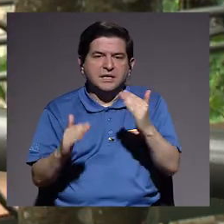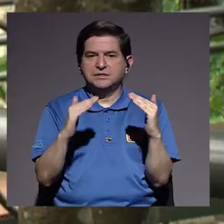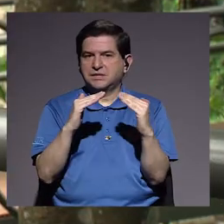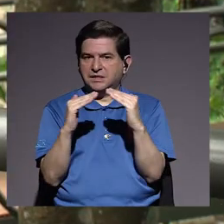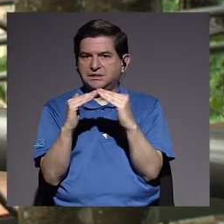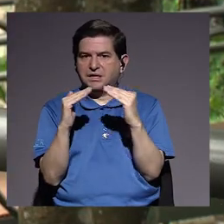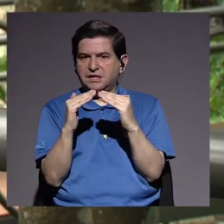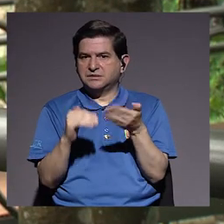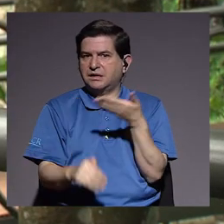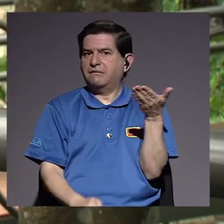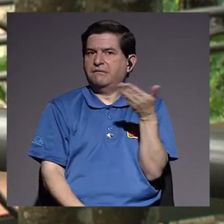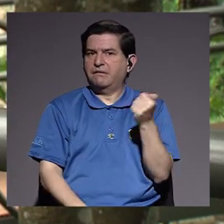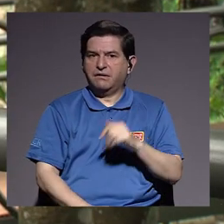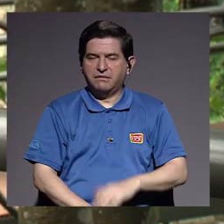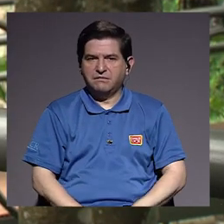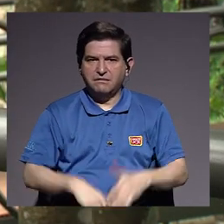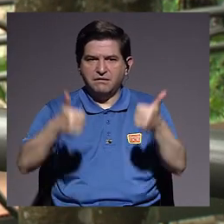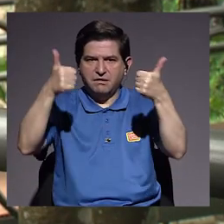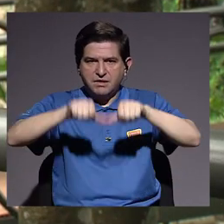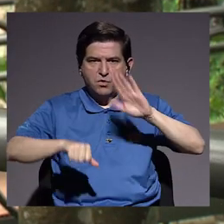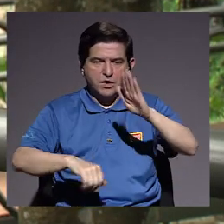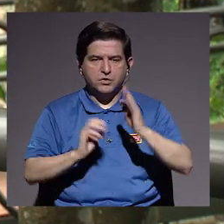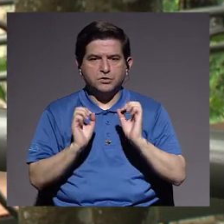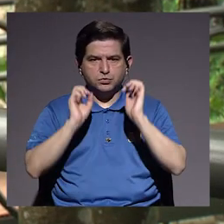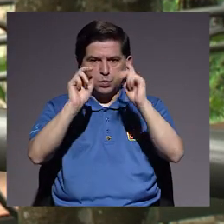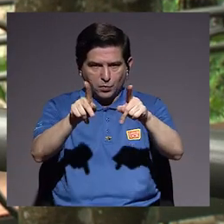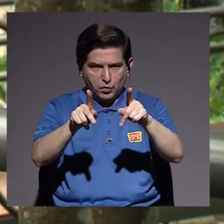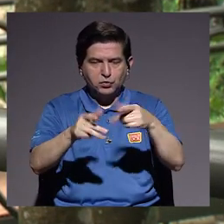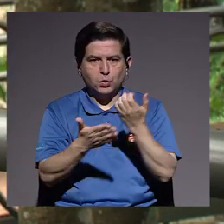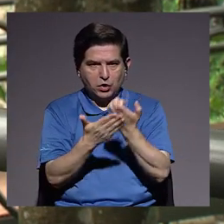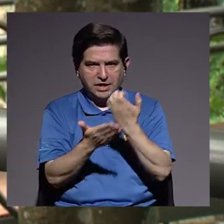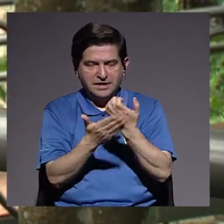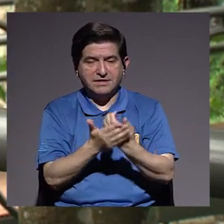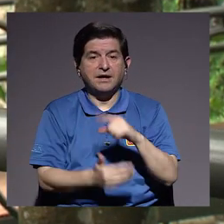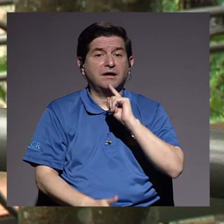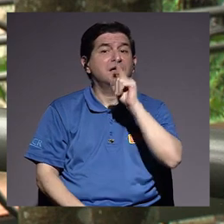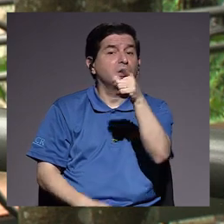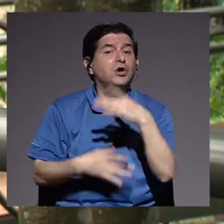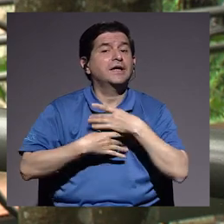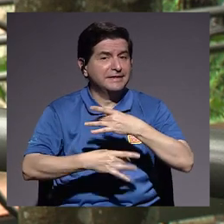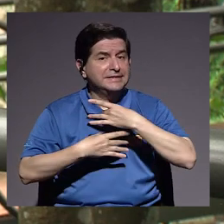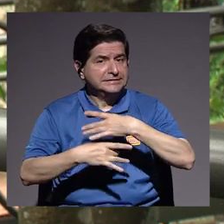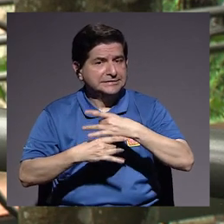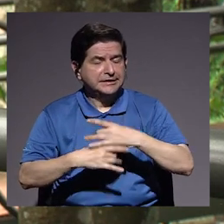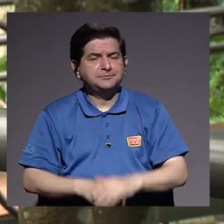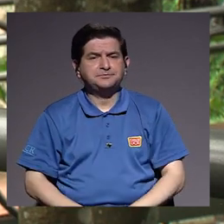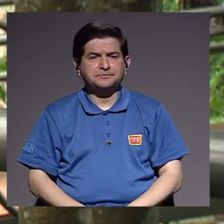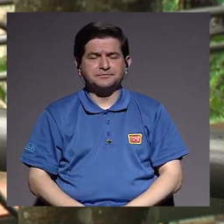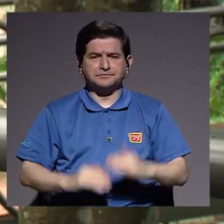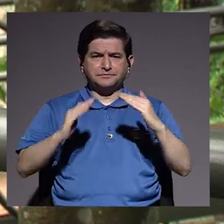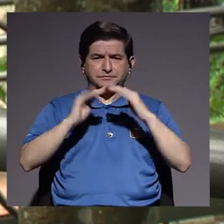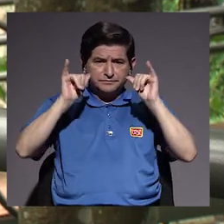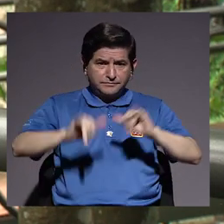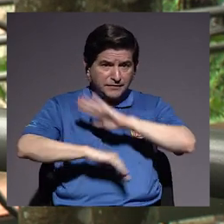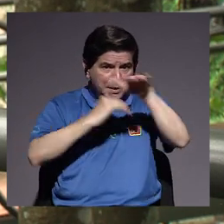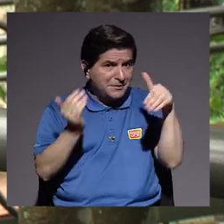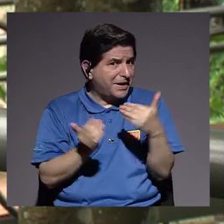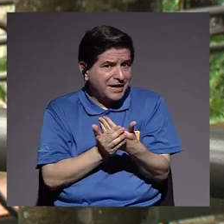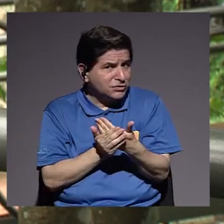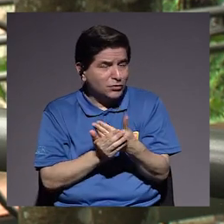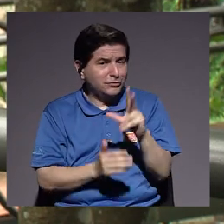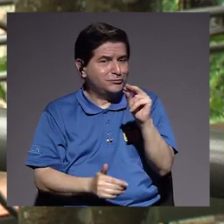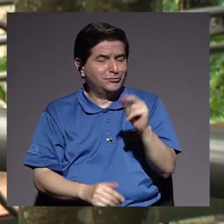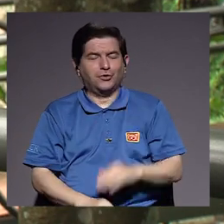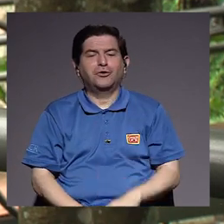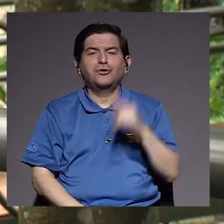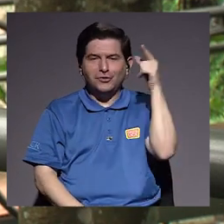en casa, de acuerdo a sus posibilidades económicas. Y eso que señalas es muy interesante, porque el encierro no es para todos ni para